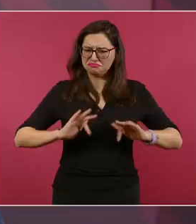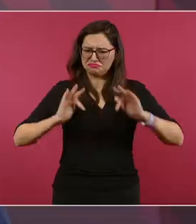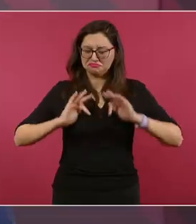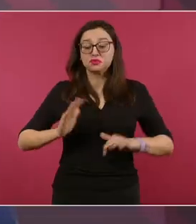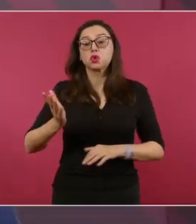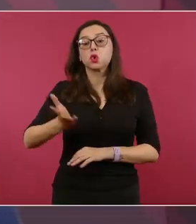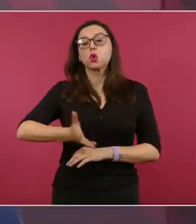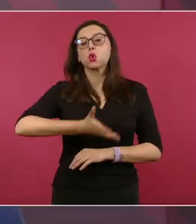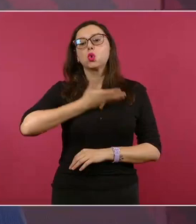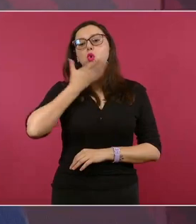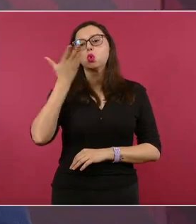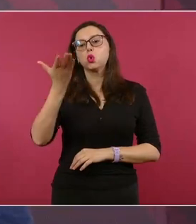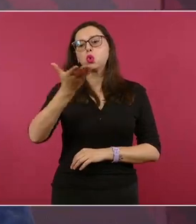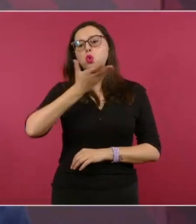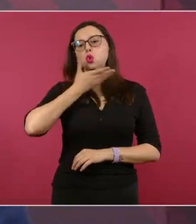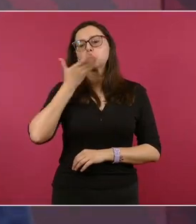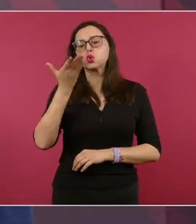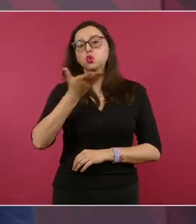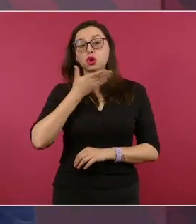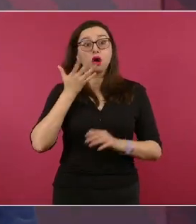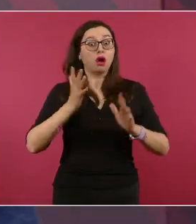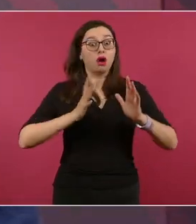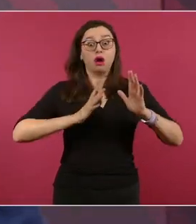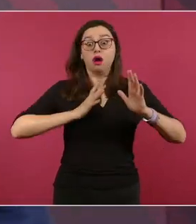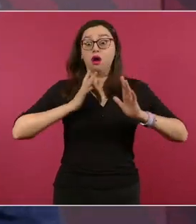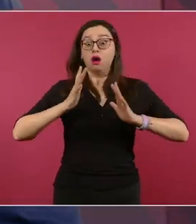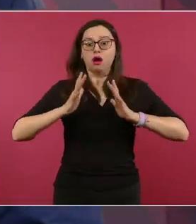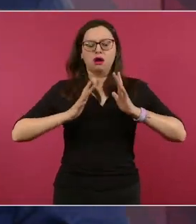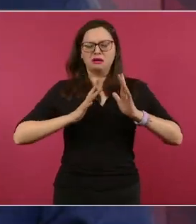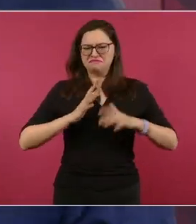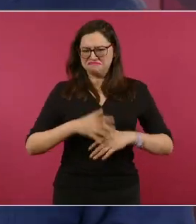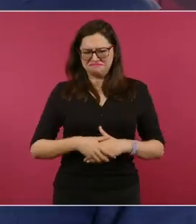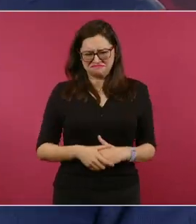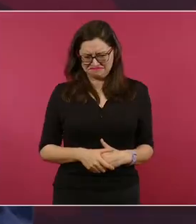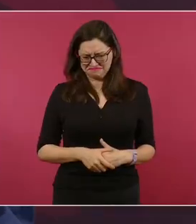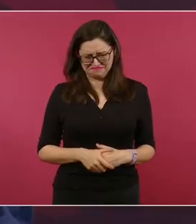preparando, o sea, para no sorprendernos,